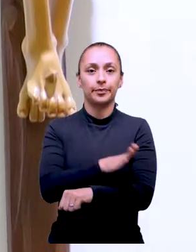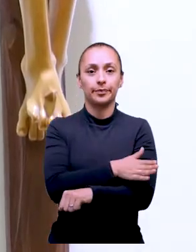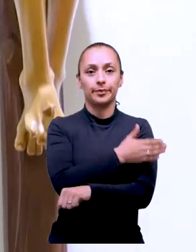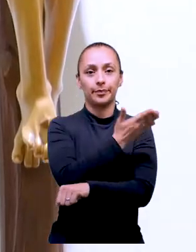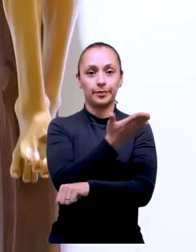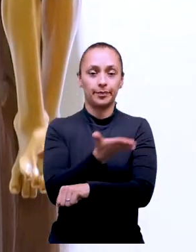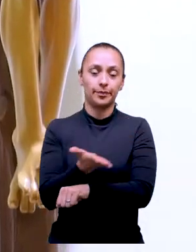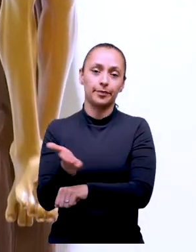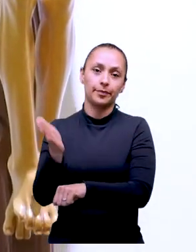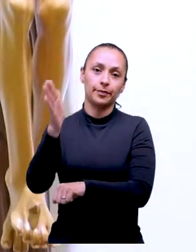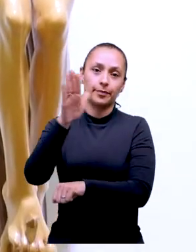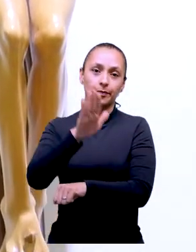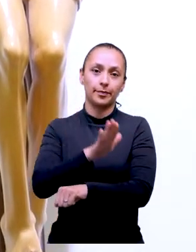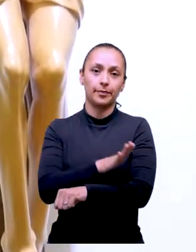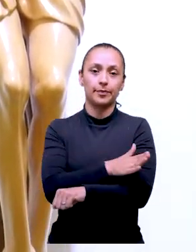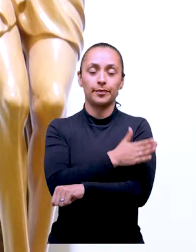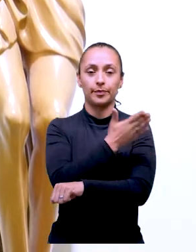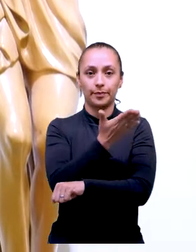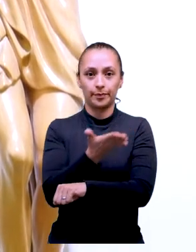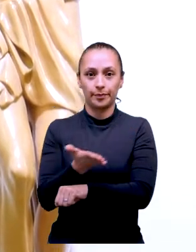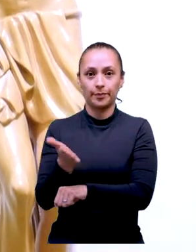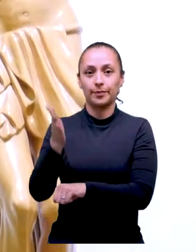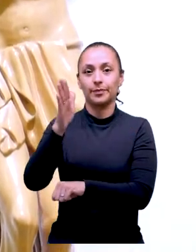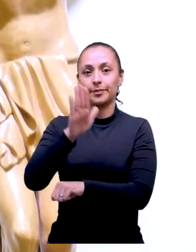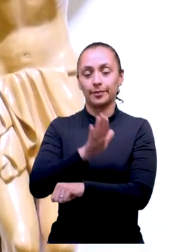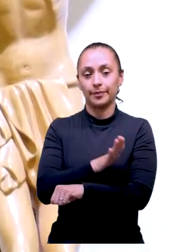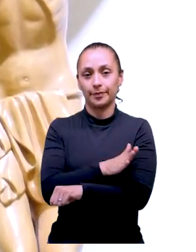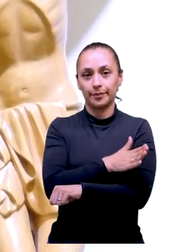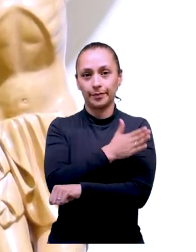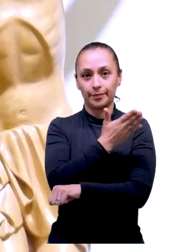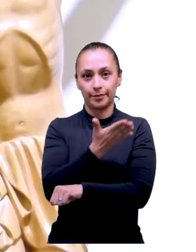ten piedad de unidad